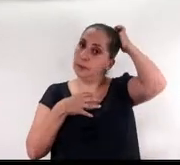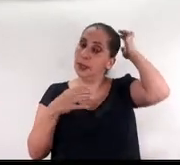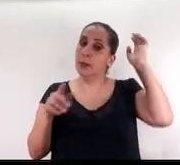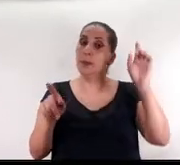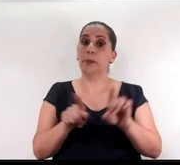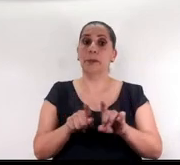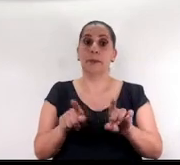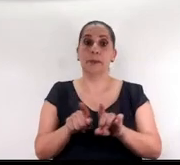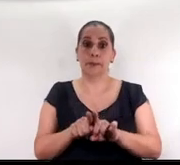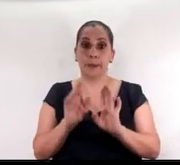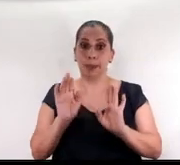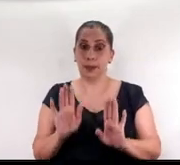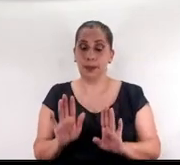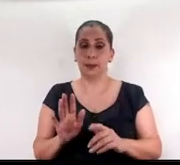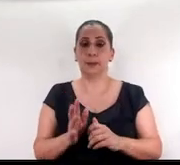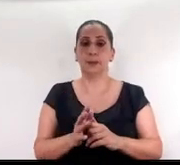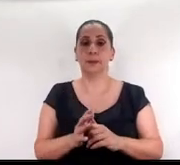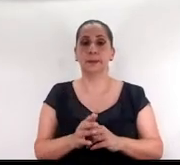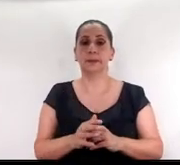Pero además